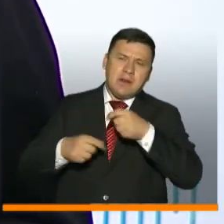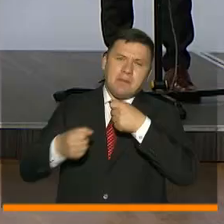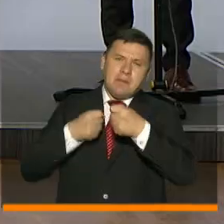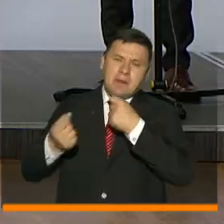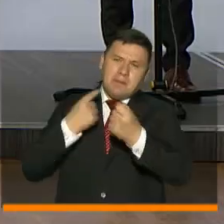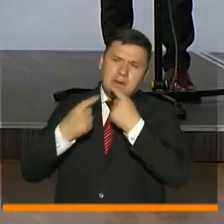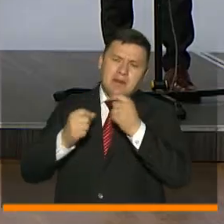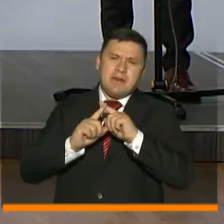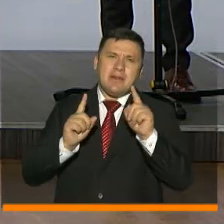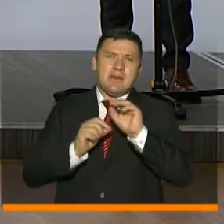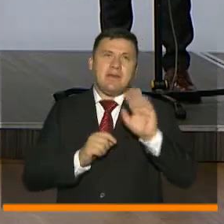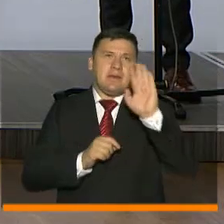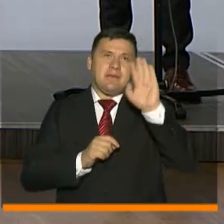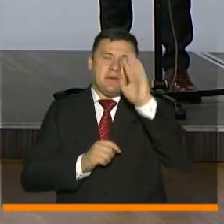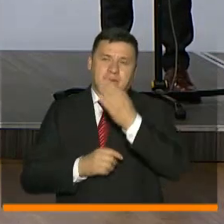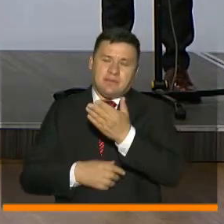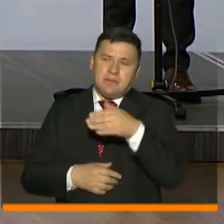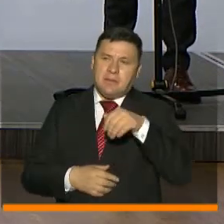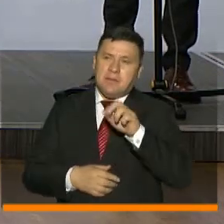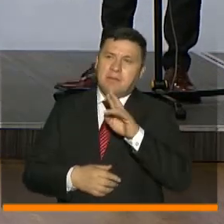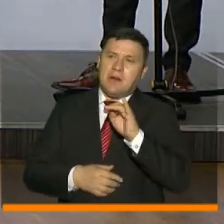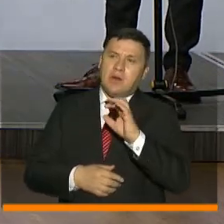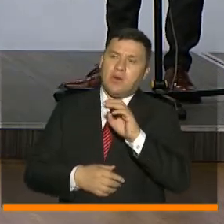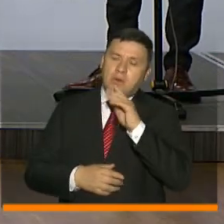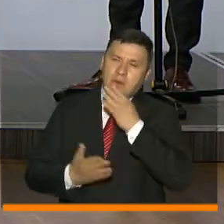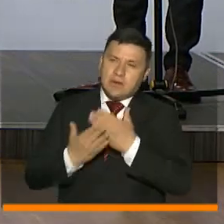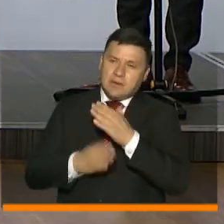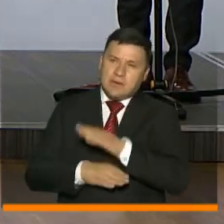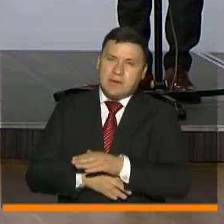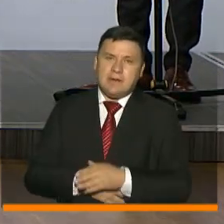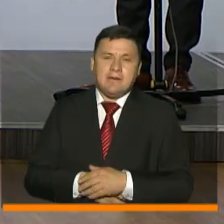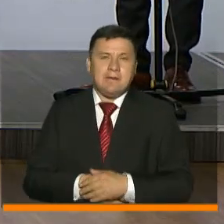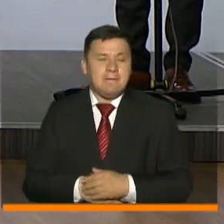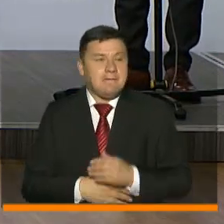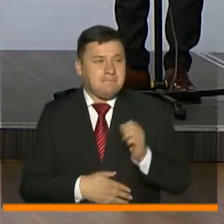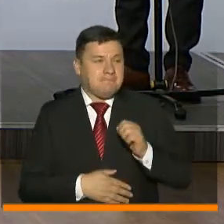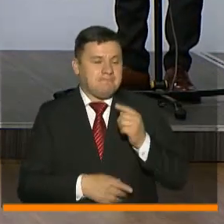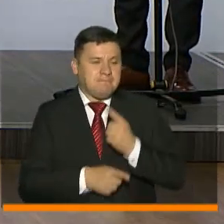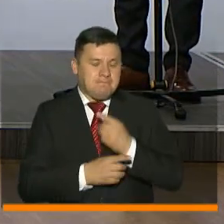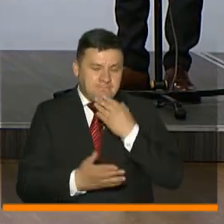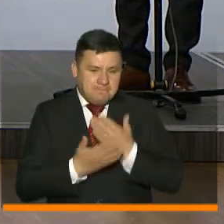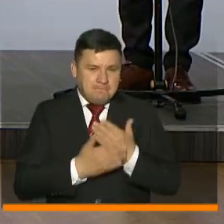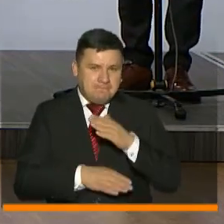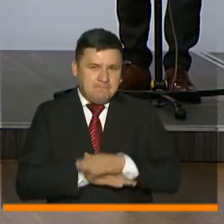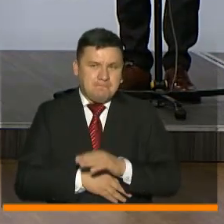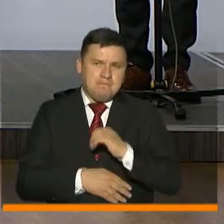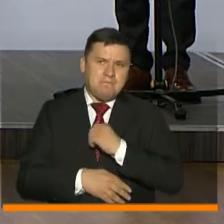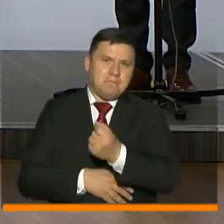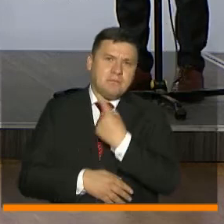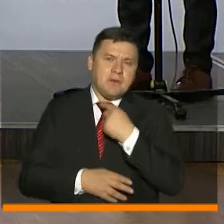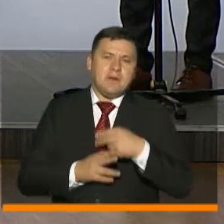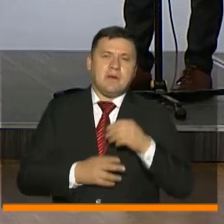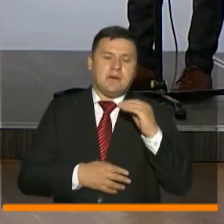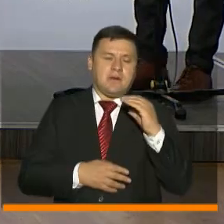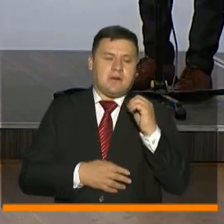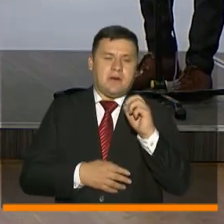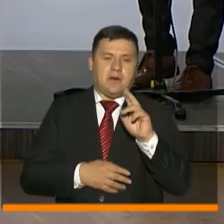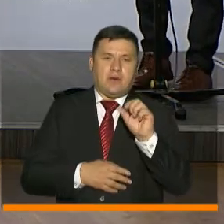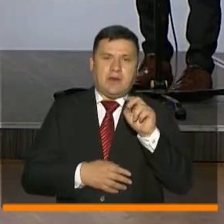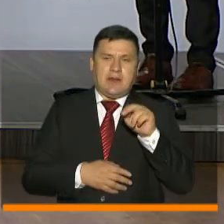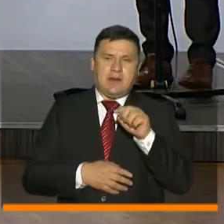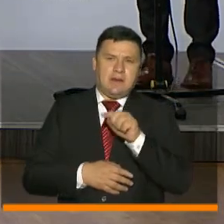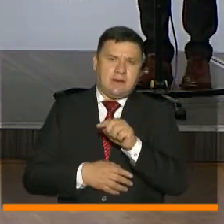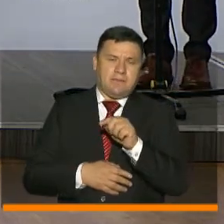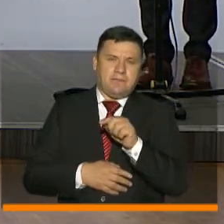de diferentes departamentos. Mauro, buenas tardes. Claro que sí, tengan ustedes muy buenas tardes. Nos pregunta Lorena Garita de Red Intercable